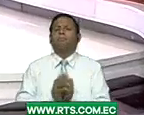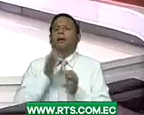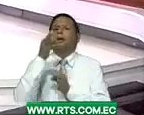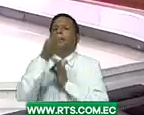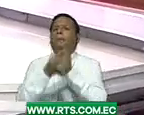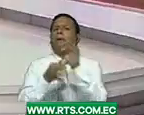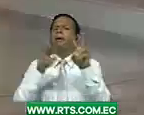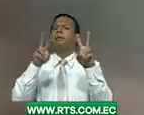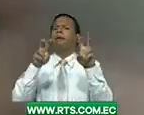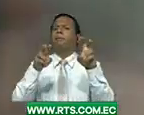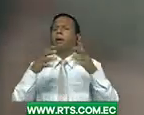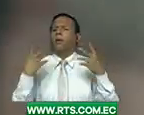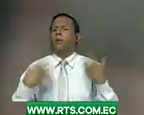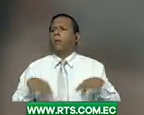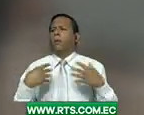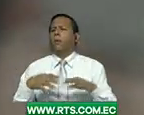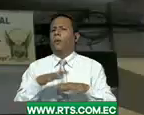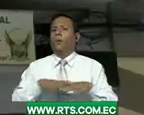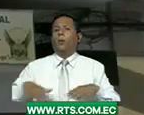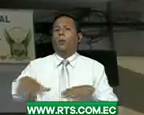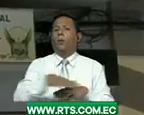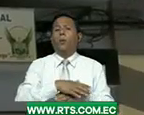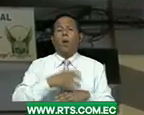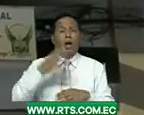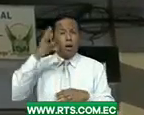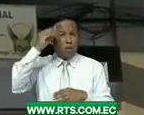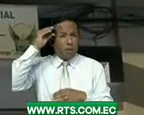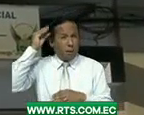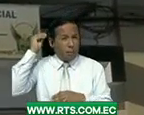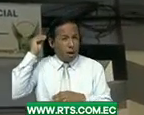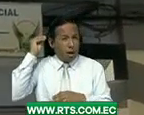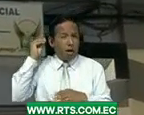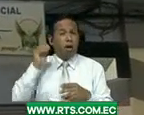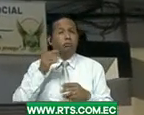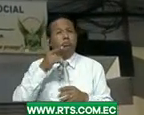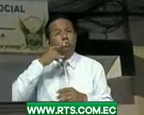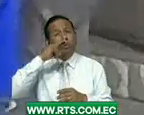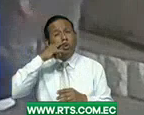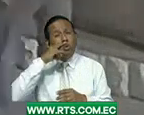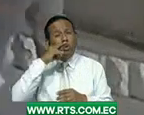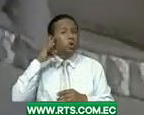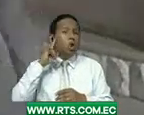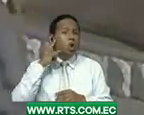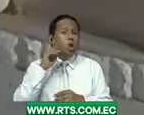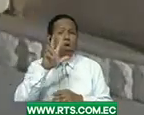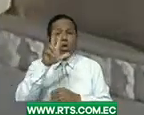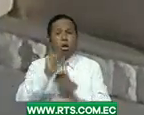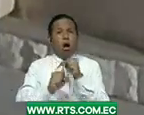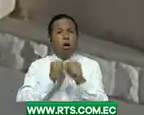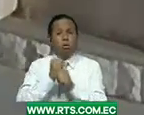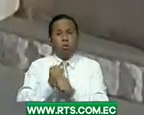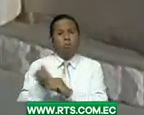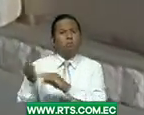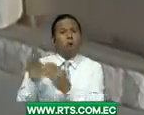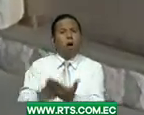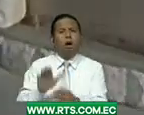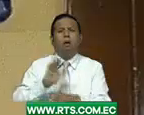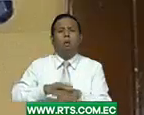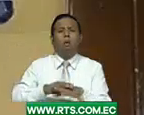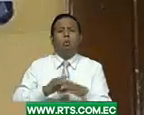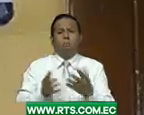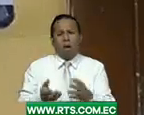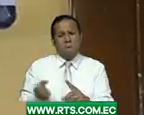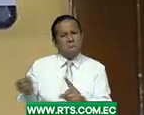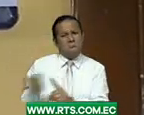a presentar de un caso que ocurrió en Riobamba, donde una menor de edad de tan solo 3 años murió tras recibir aparentemente una golpiza.